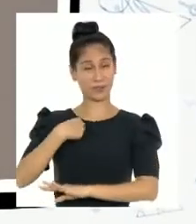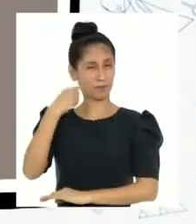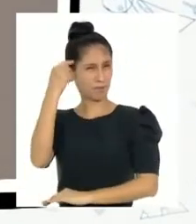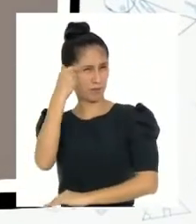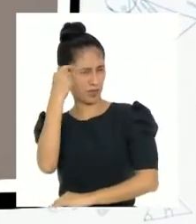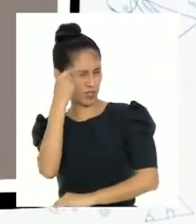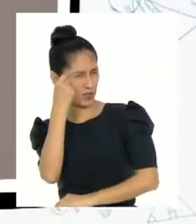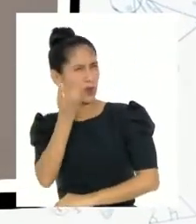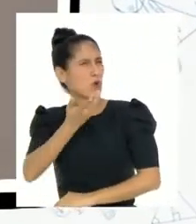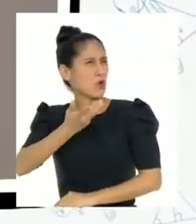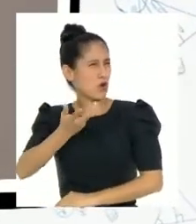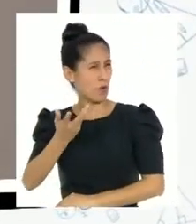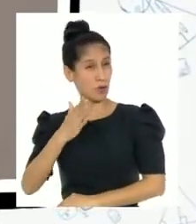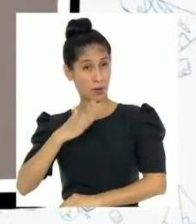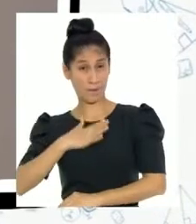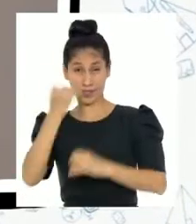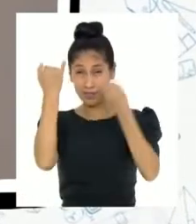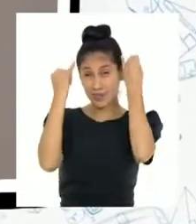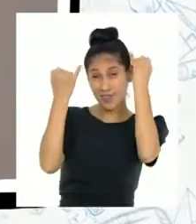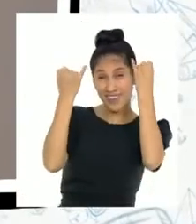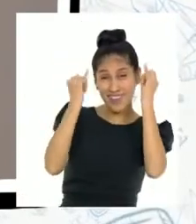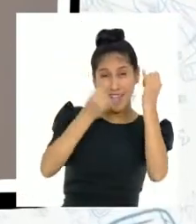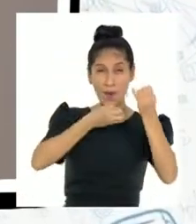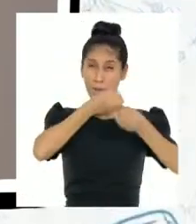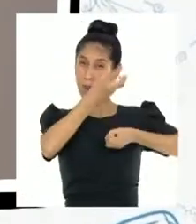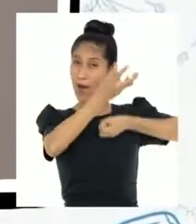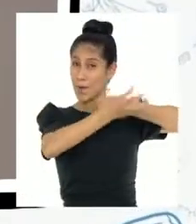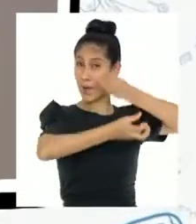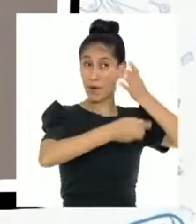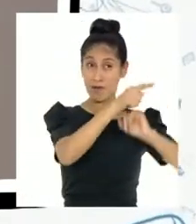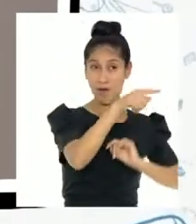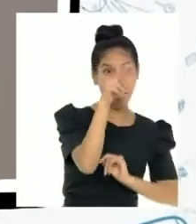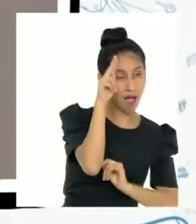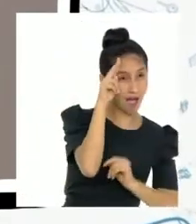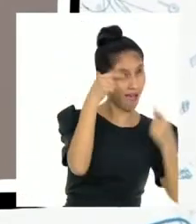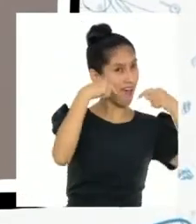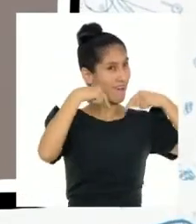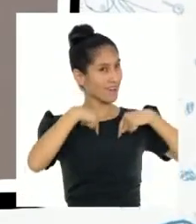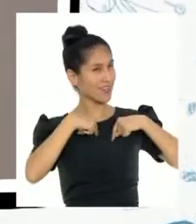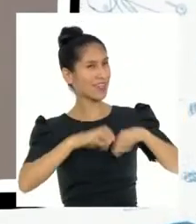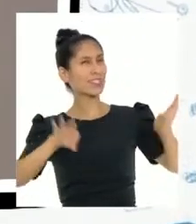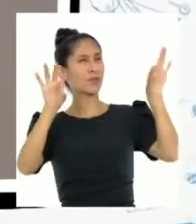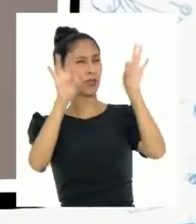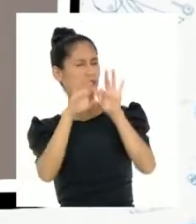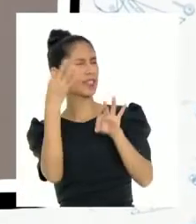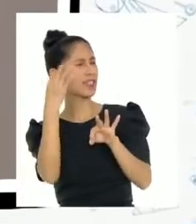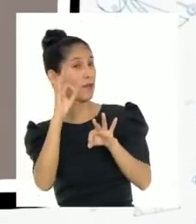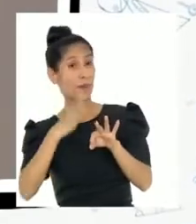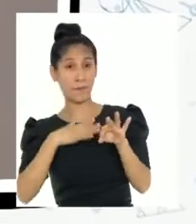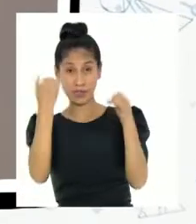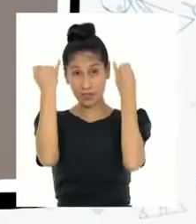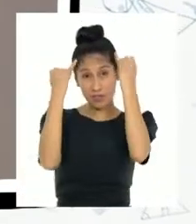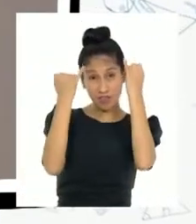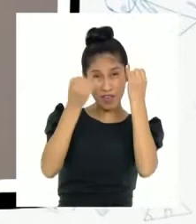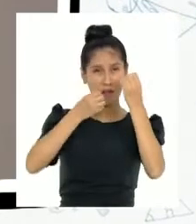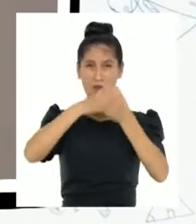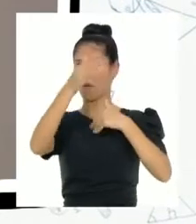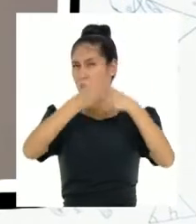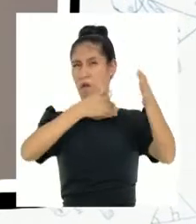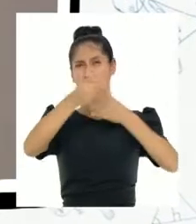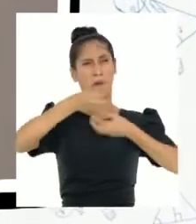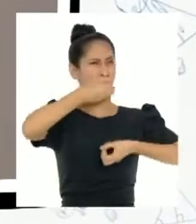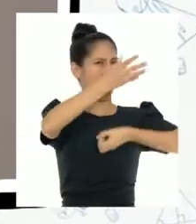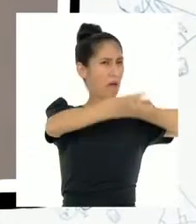manera de poder expresar mis ideas y que las personas confíen en mí es llevar mis ideas siempre con unos argumentos que